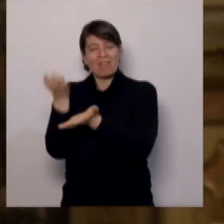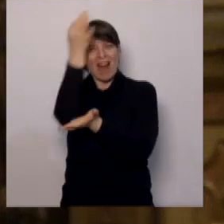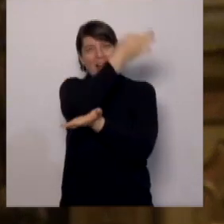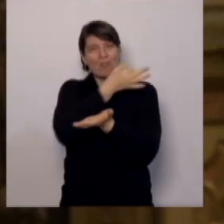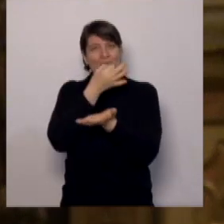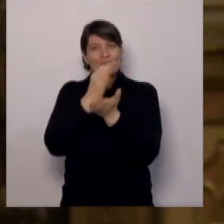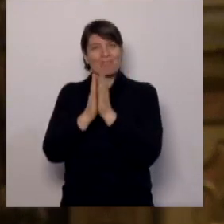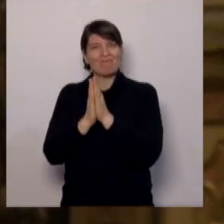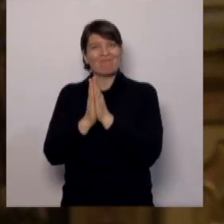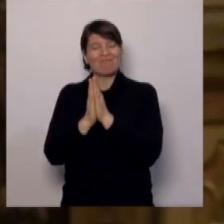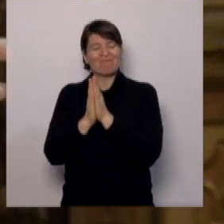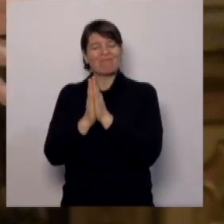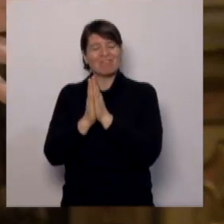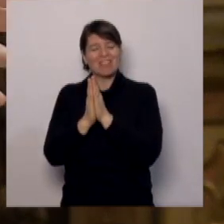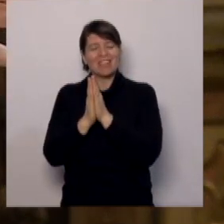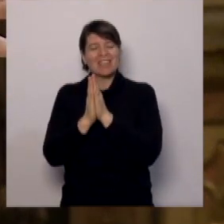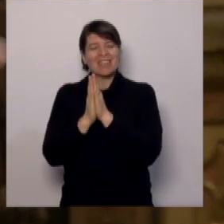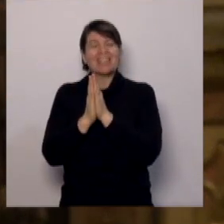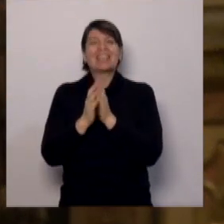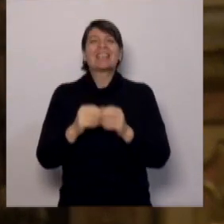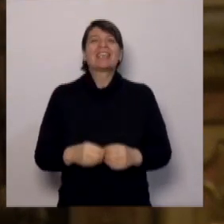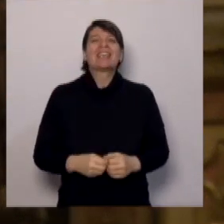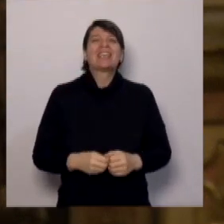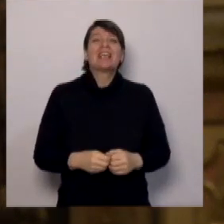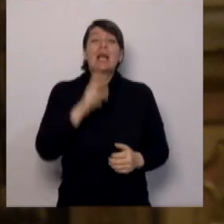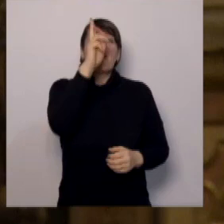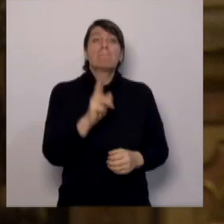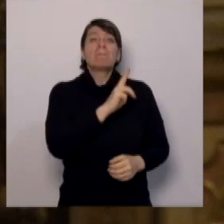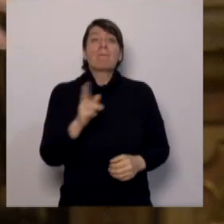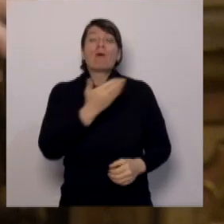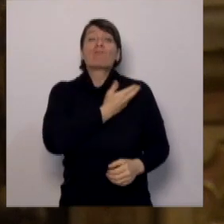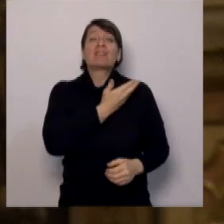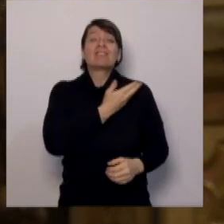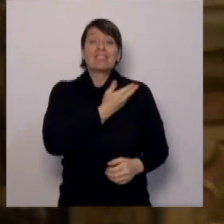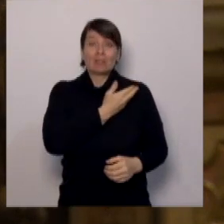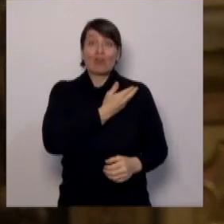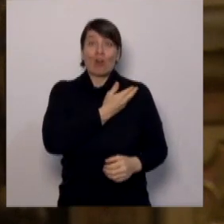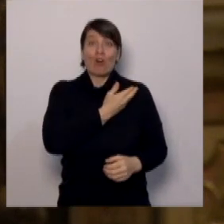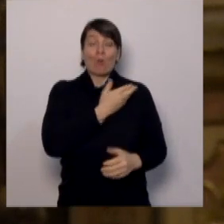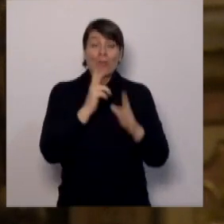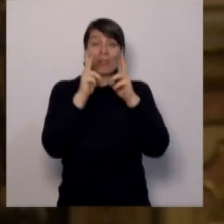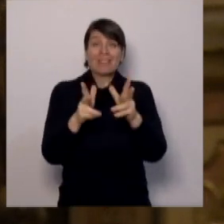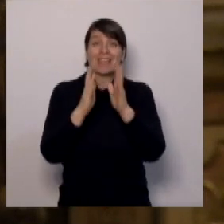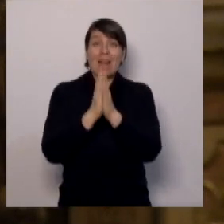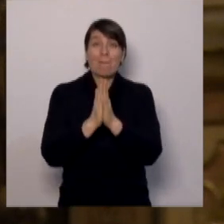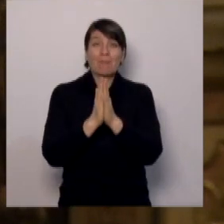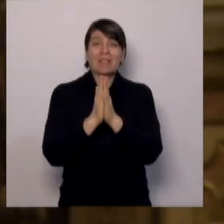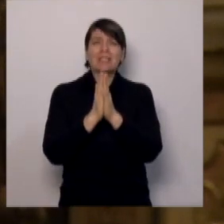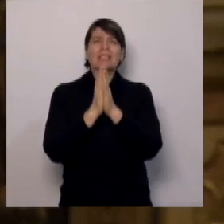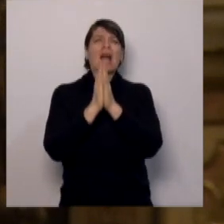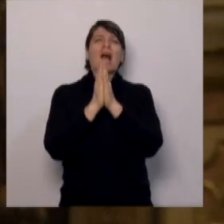Eucaristía. La Iglesia, decía el Santo Padre al comienzo de su pontificado, en la misma misa que terminaba el